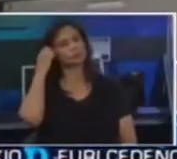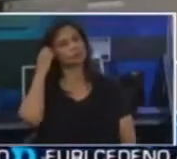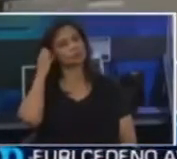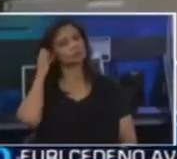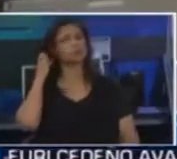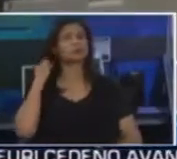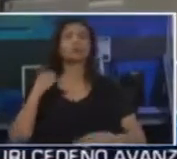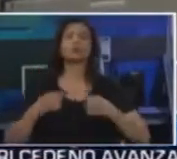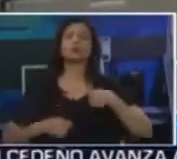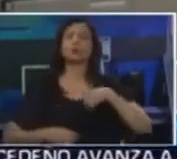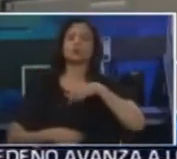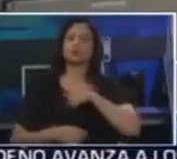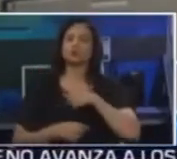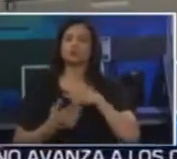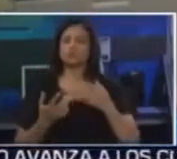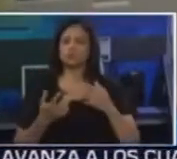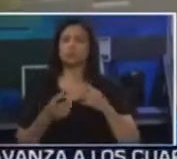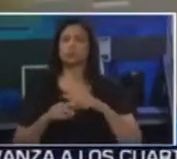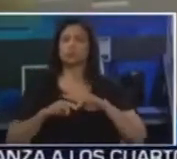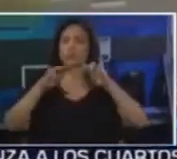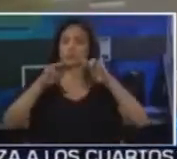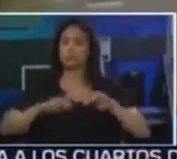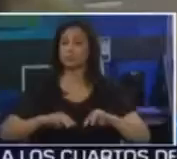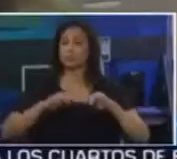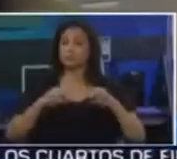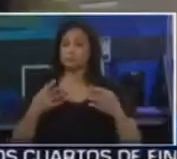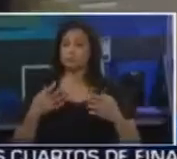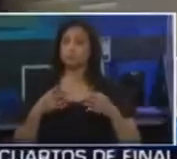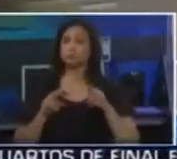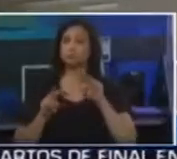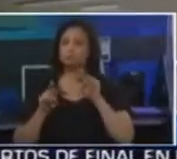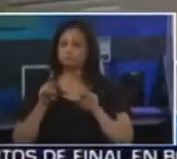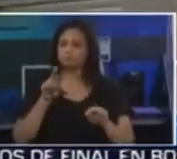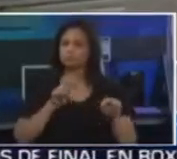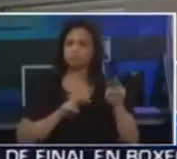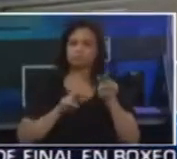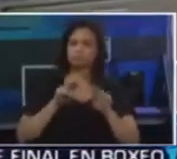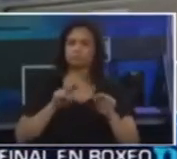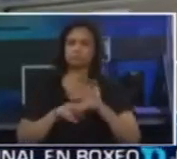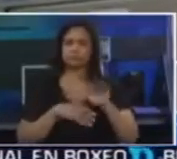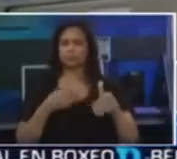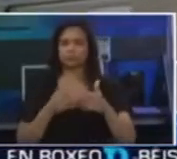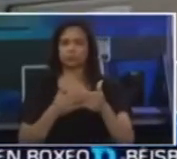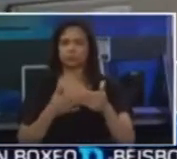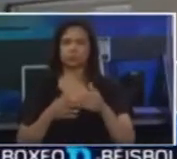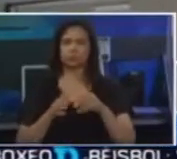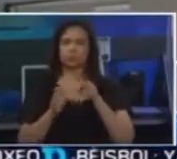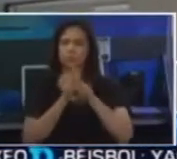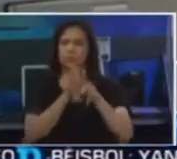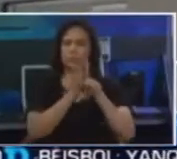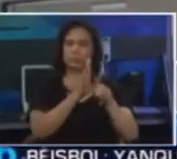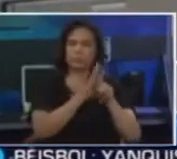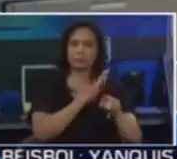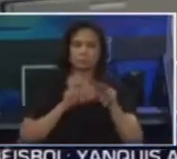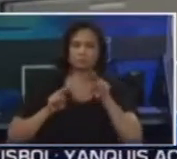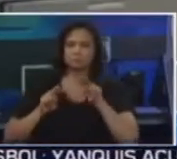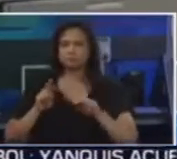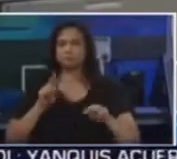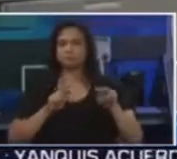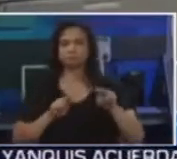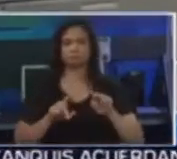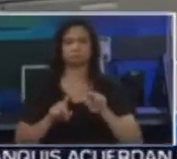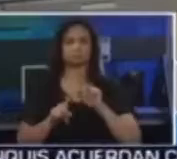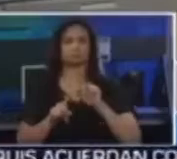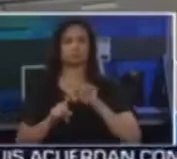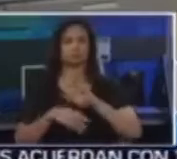Nosotros recibimos un comunicado desde el Ministerio donde estamos supervisando actualmente todos los mataderos, haciendo una vigilancia estricta con